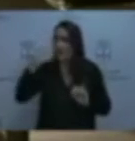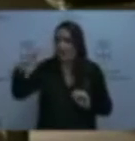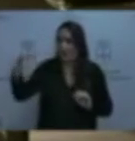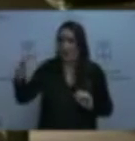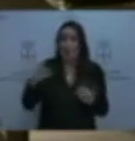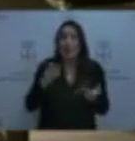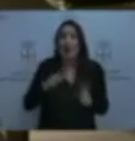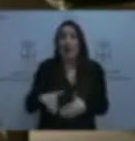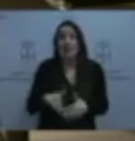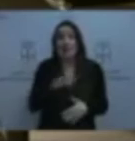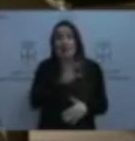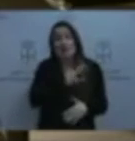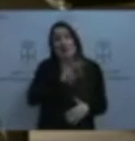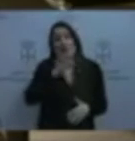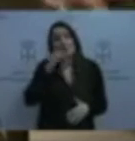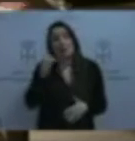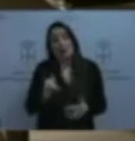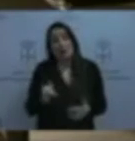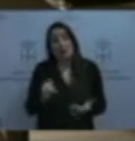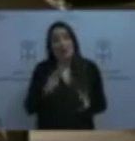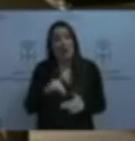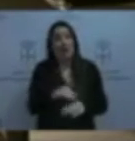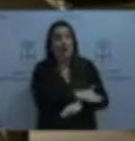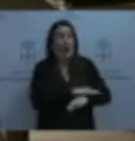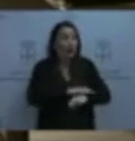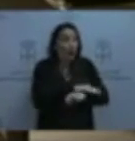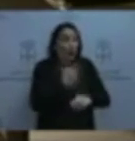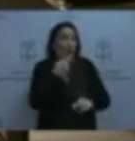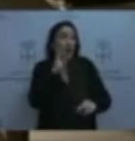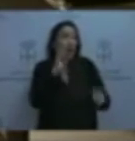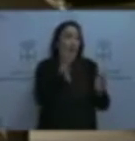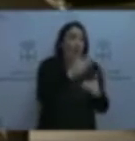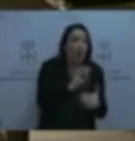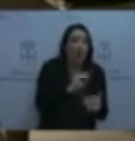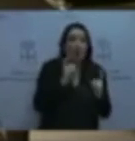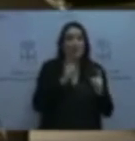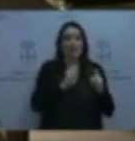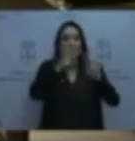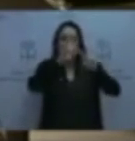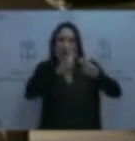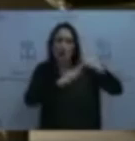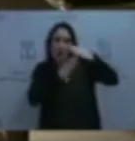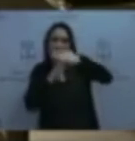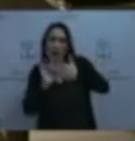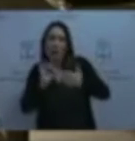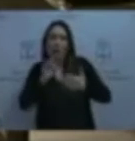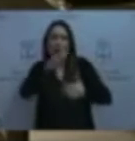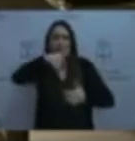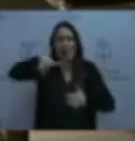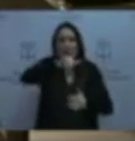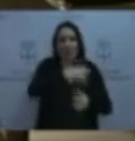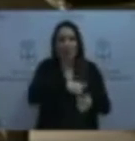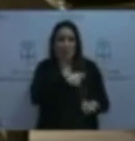poco importa, señor Fernández, que su gobierno niegue la extensión de la corrupción, trate de bloquear las investigaciones, ningune el papel de las comisiones de